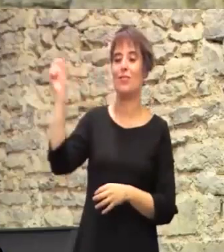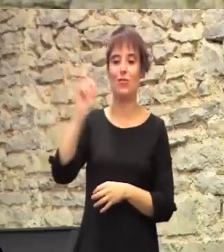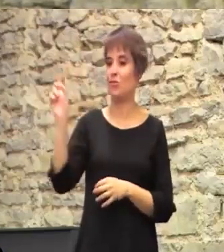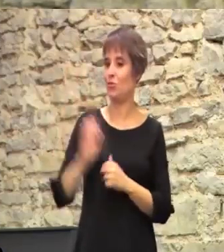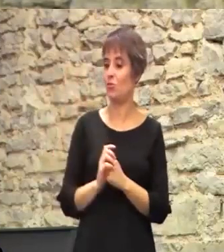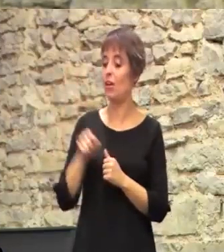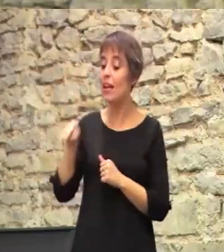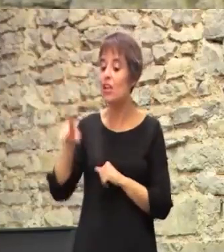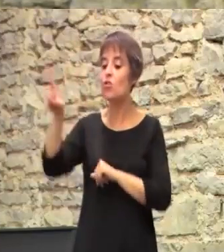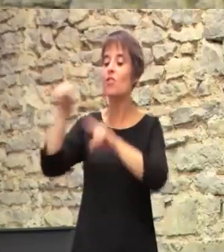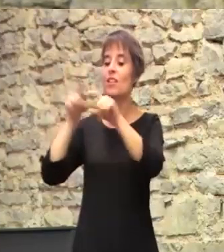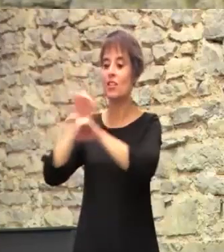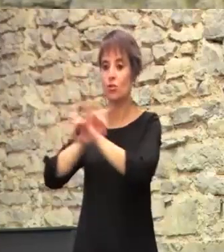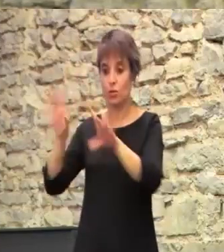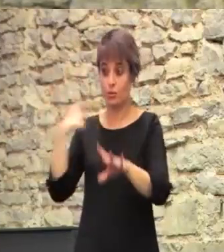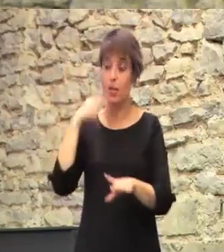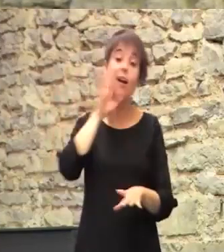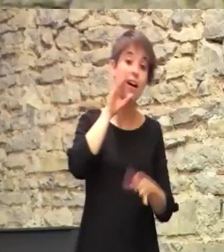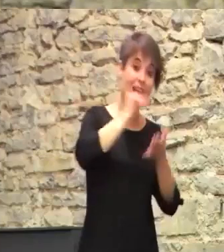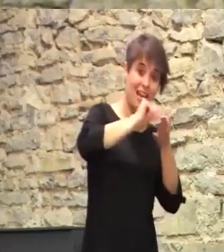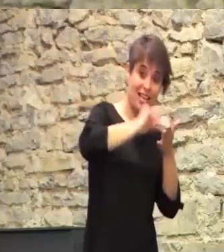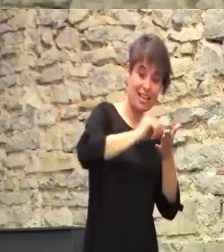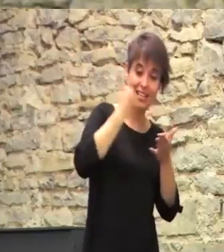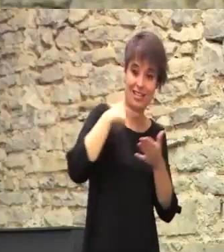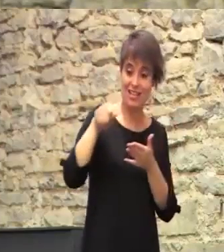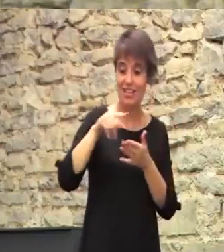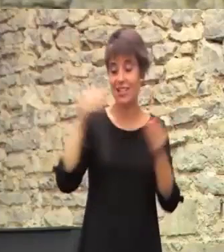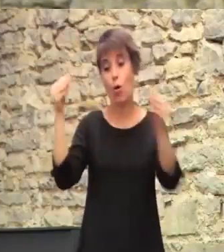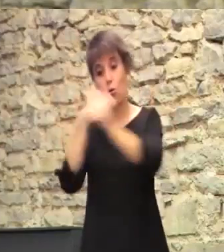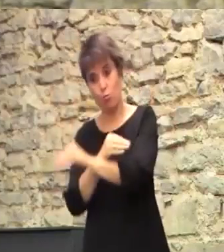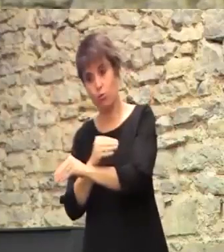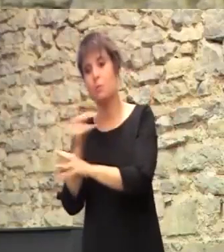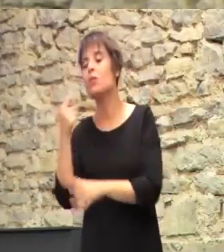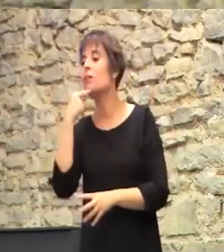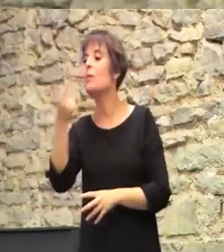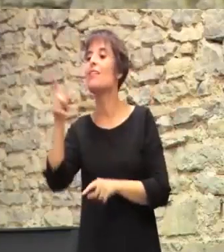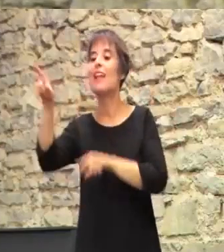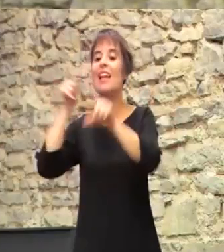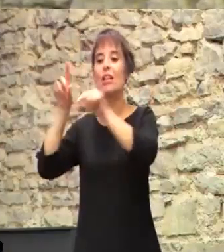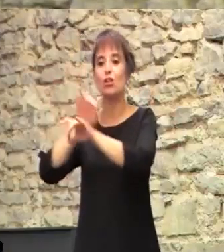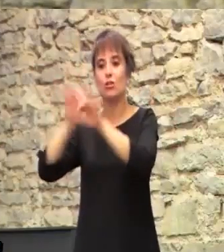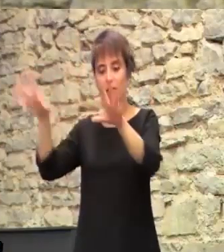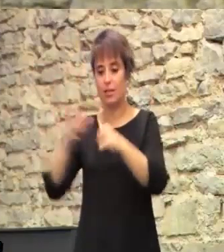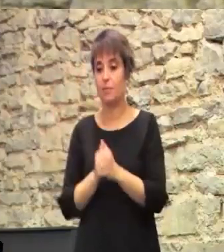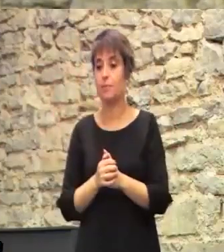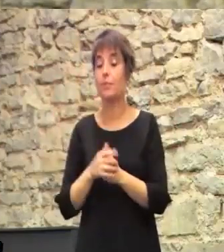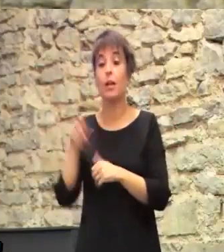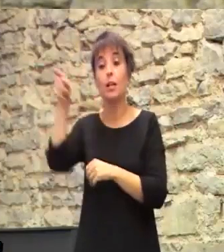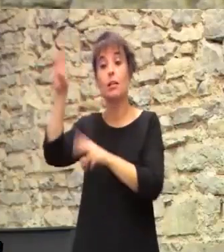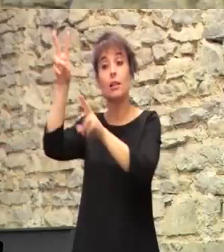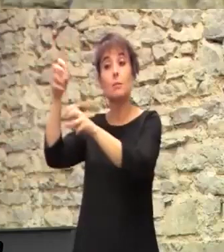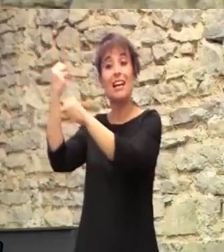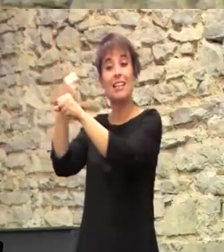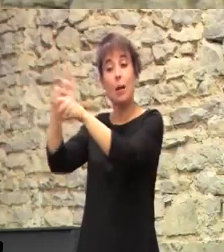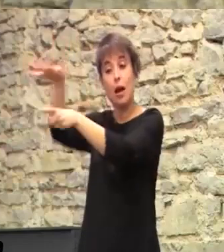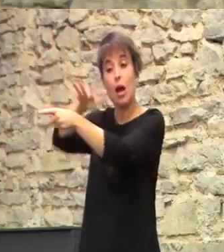otra elección libre una la que acabo de leer esta es la opuesta pero también la nombran como elecciones libres el mercado laboral no